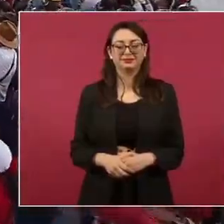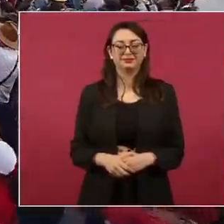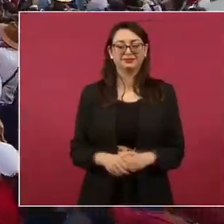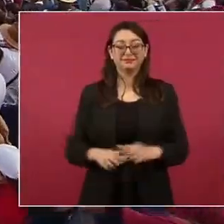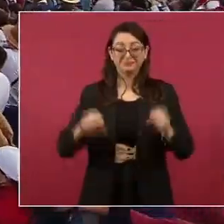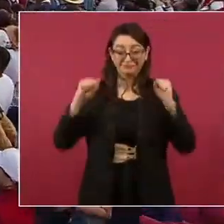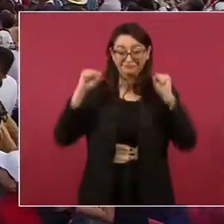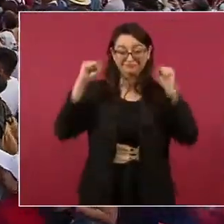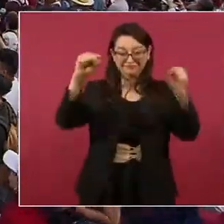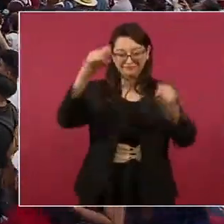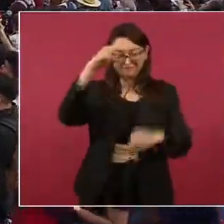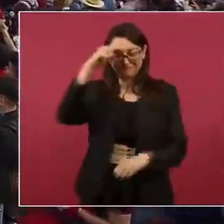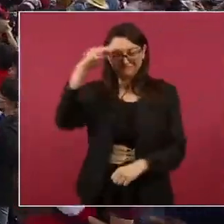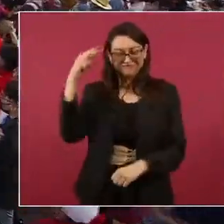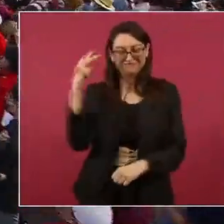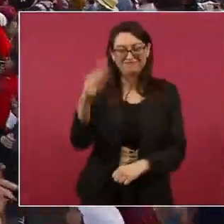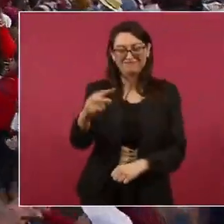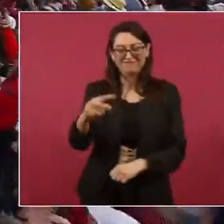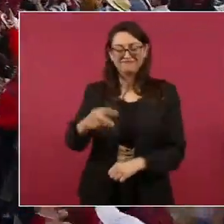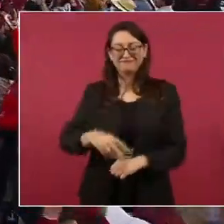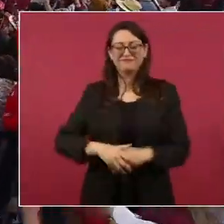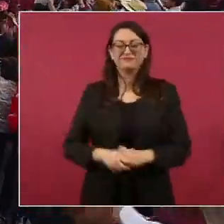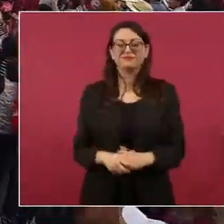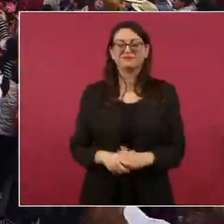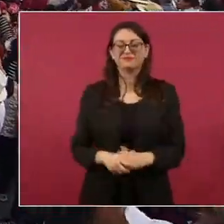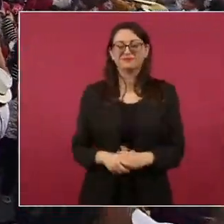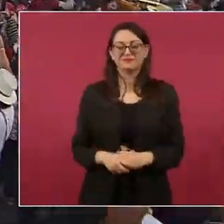¡Viva México!